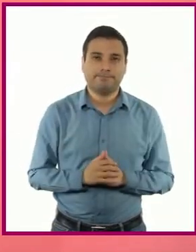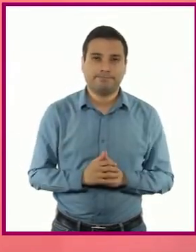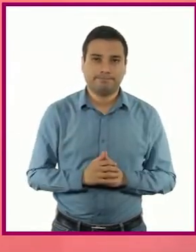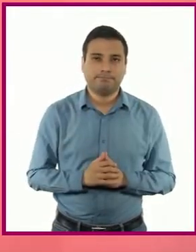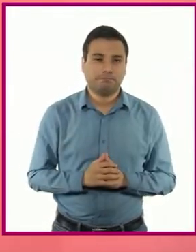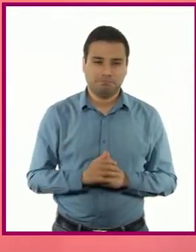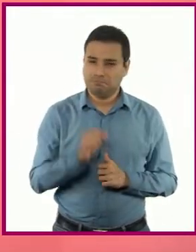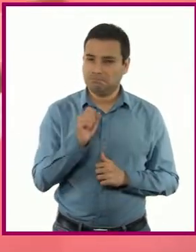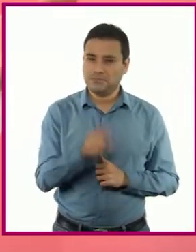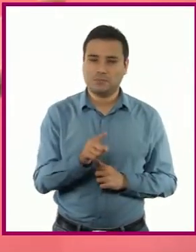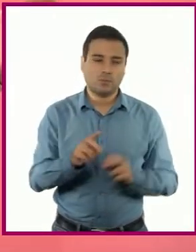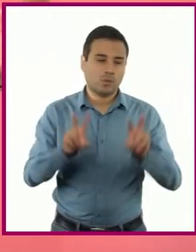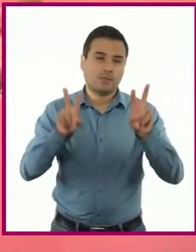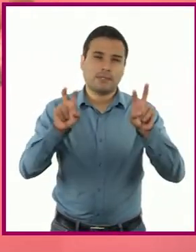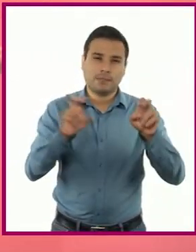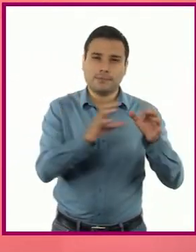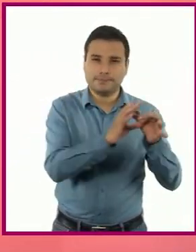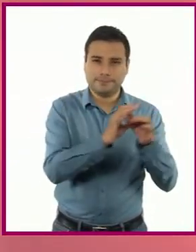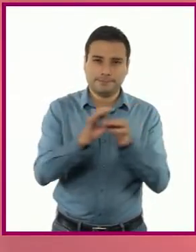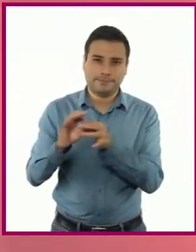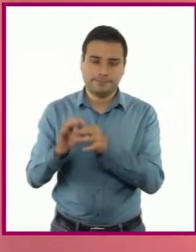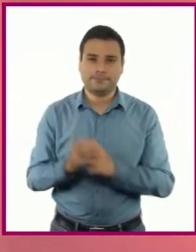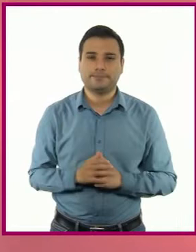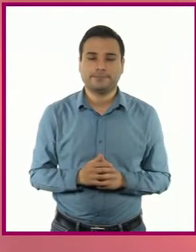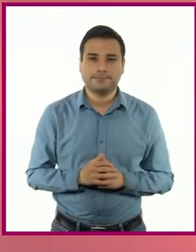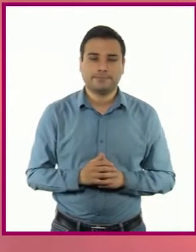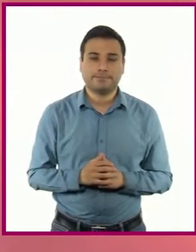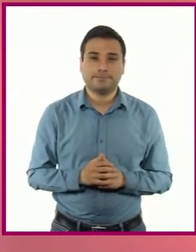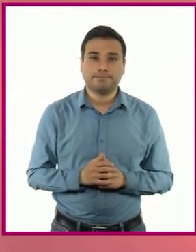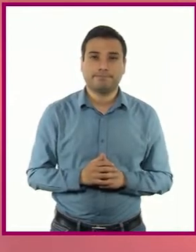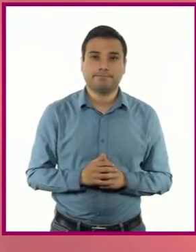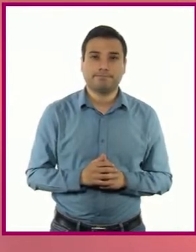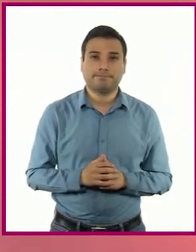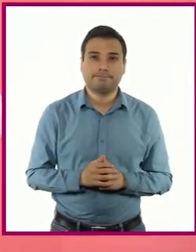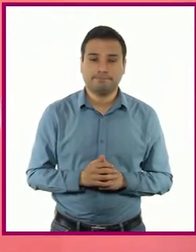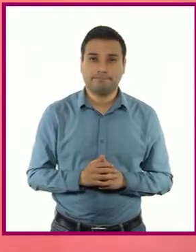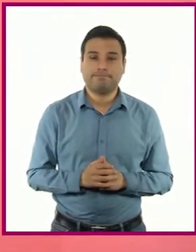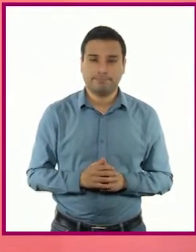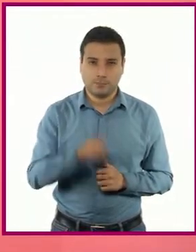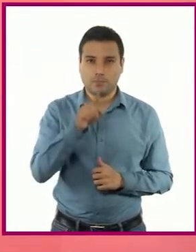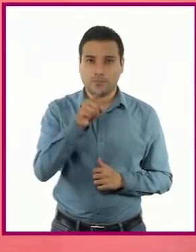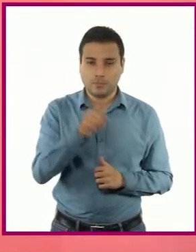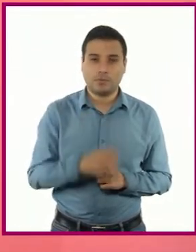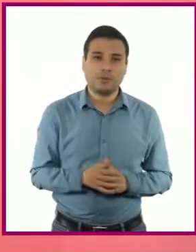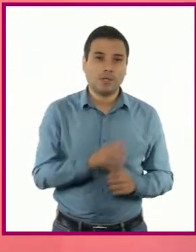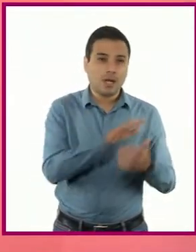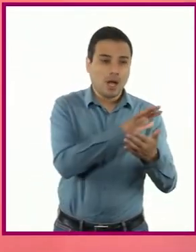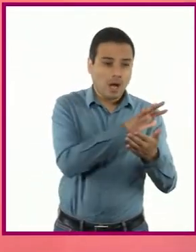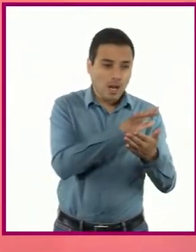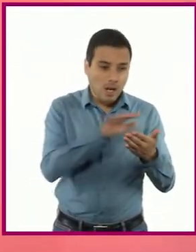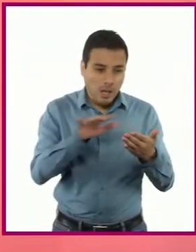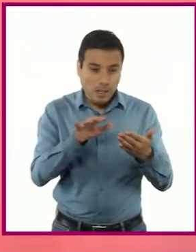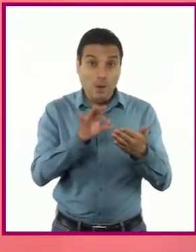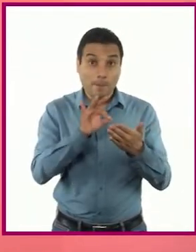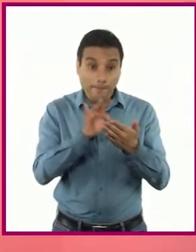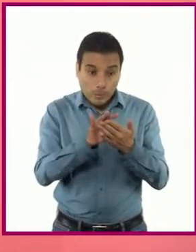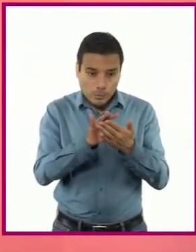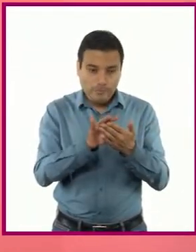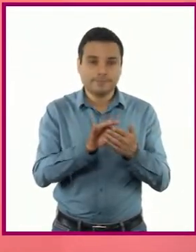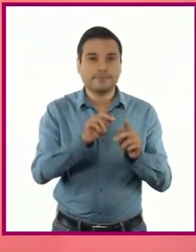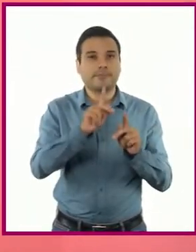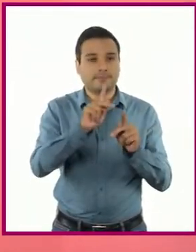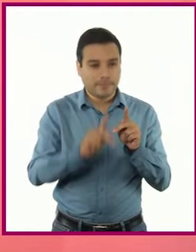continúa hablando del mismo asunto. Debemos hacer una pausa breve antes de continuar leyendo.